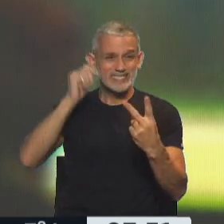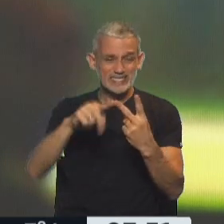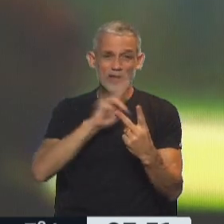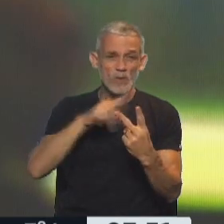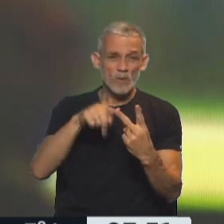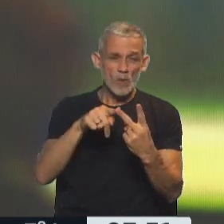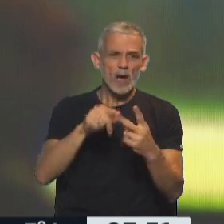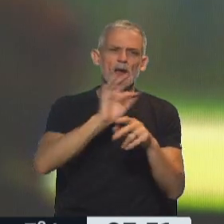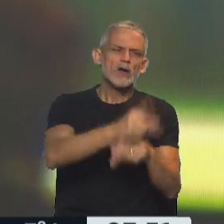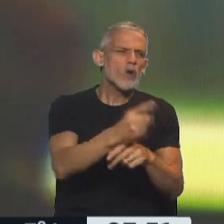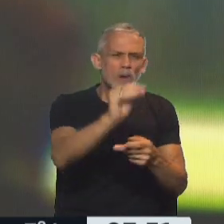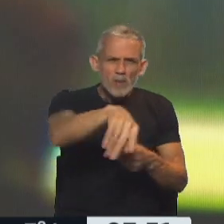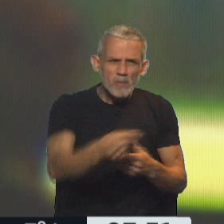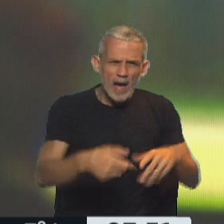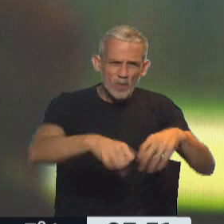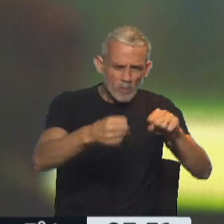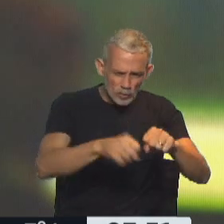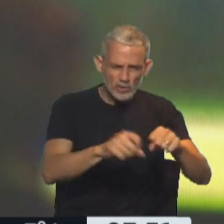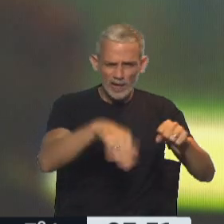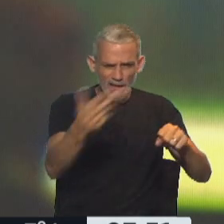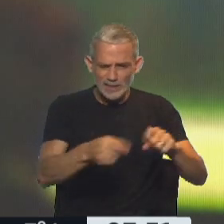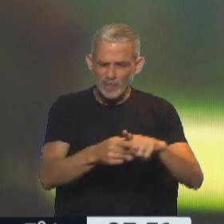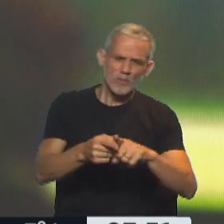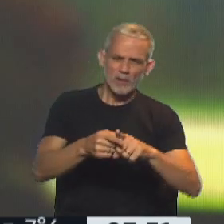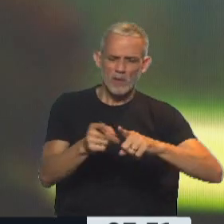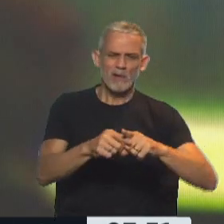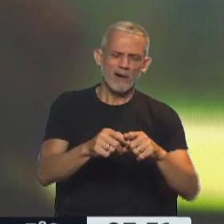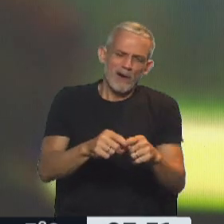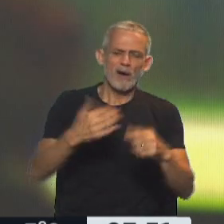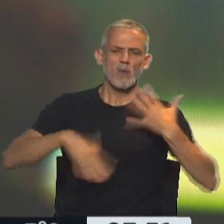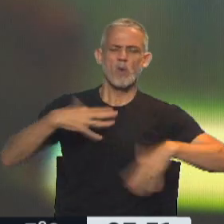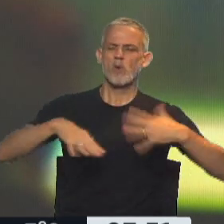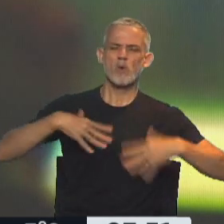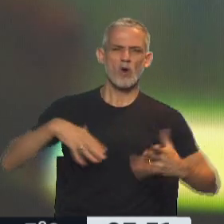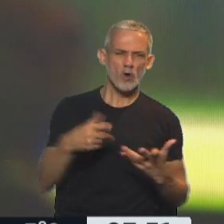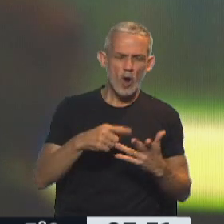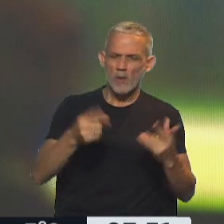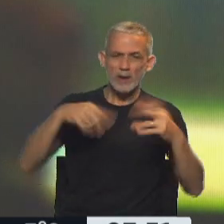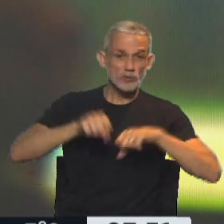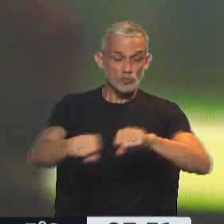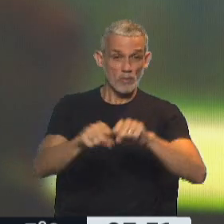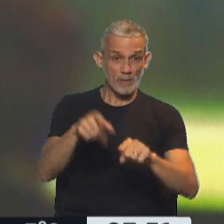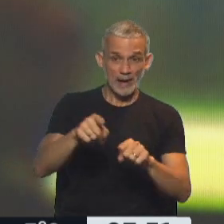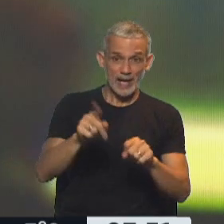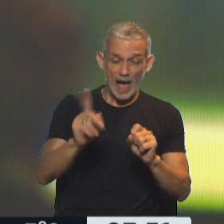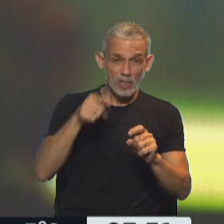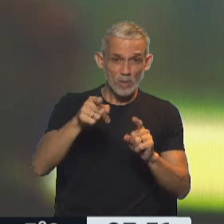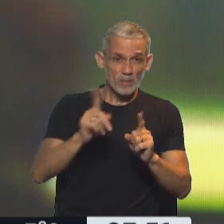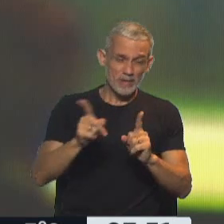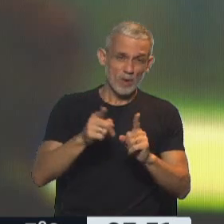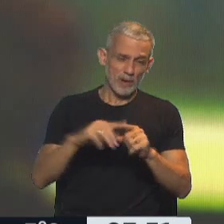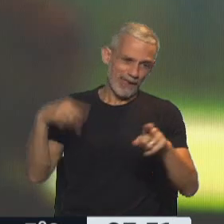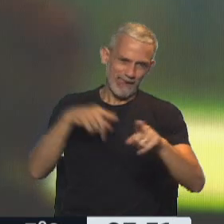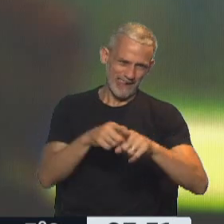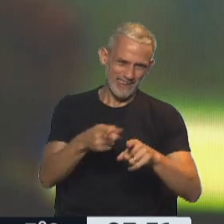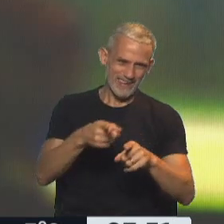años robaron luego una motocicleta, trataron de cambiar su apariencia física de ropa en un supermercado en el marco justamente de la persecución